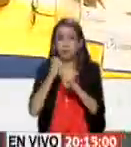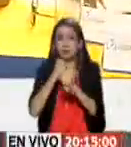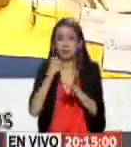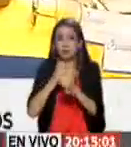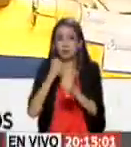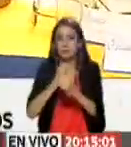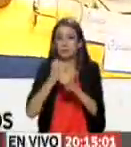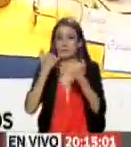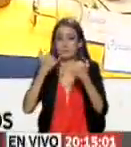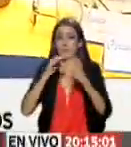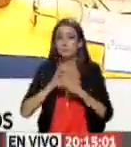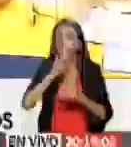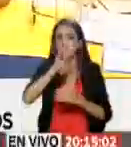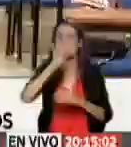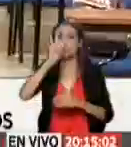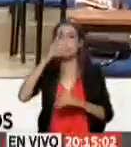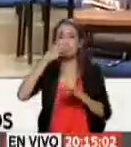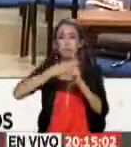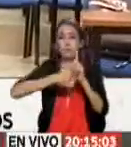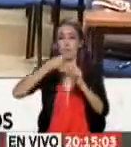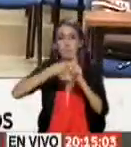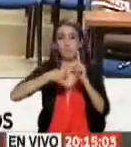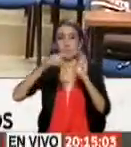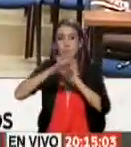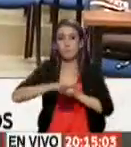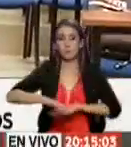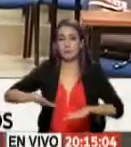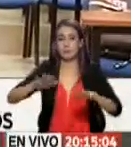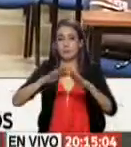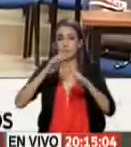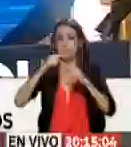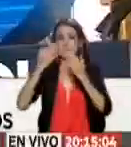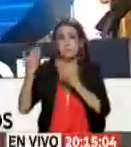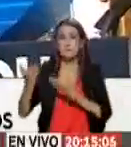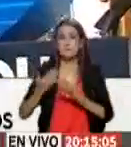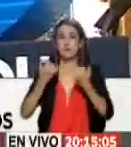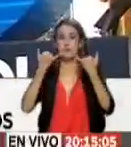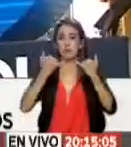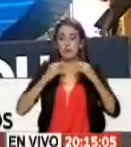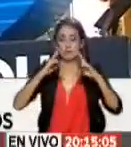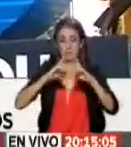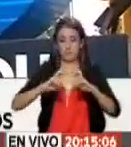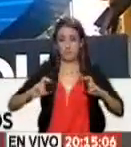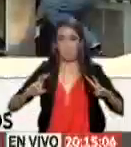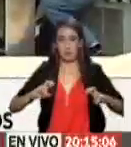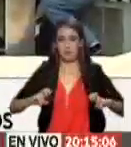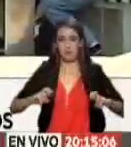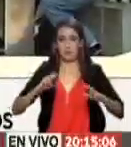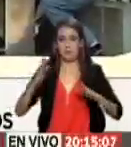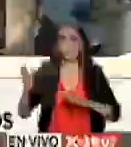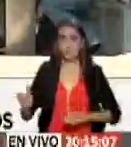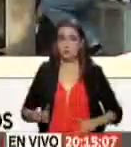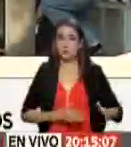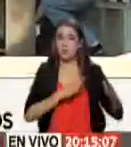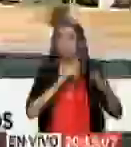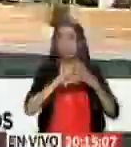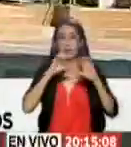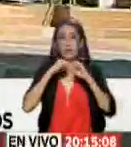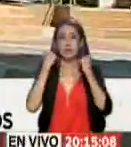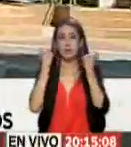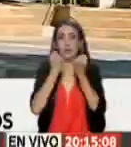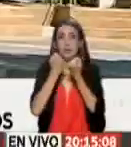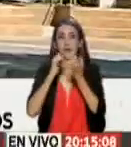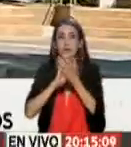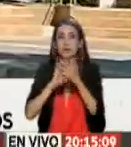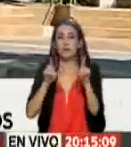durante estos 24 meses de intervención: formación académica, investigación, vinculación con la sociedad y en